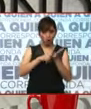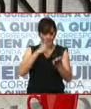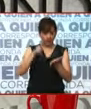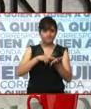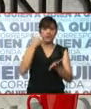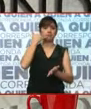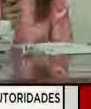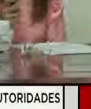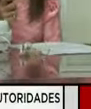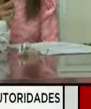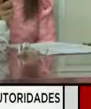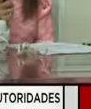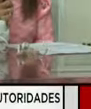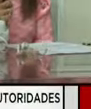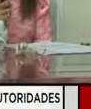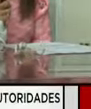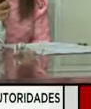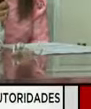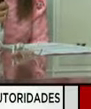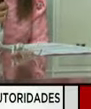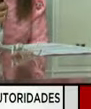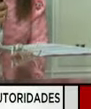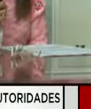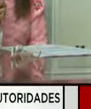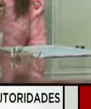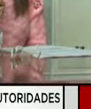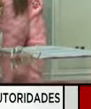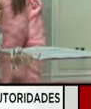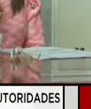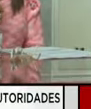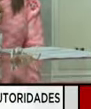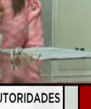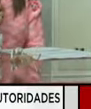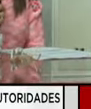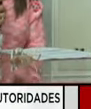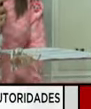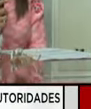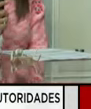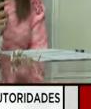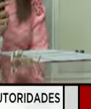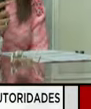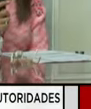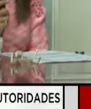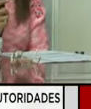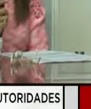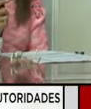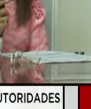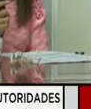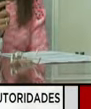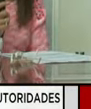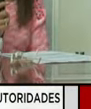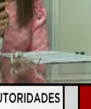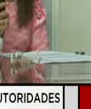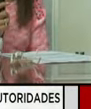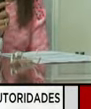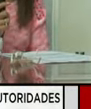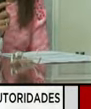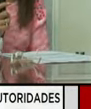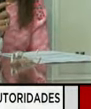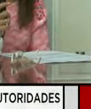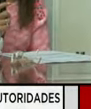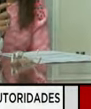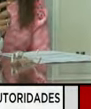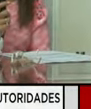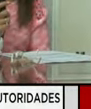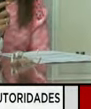favor. Sí, señor. Allá en la oficina del doctor Rubiel Ávila Villegas, además de un fuerte abrazo para él. ¿Cómo también no, señor? Pedir apoyo para... a través